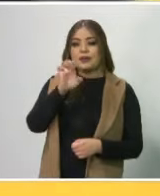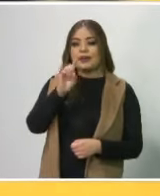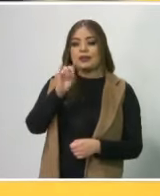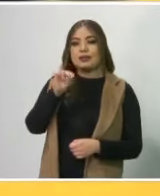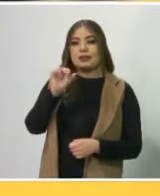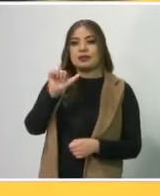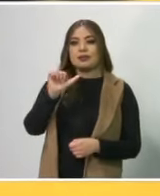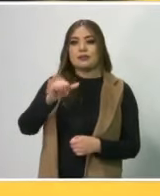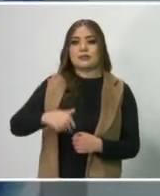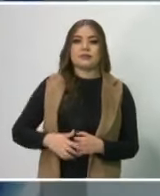etna Juárez